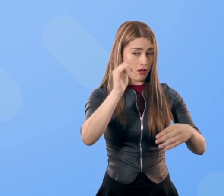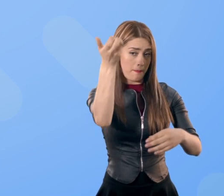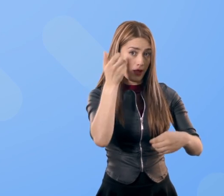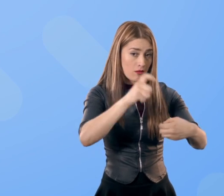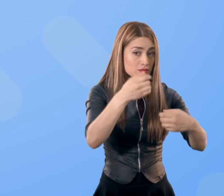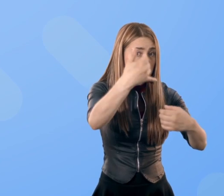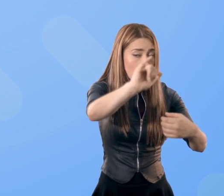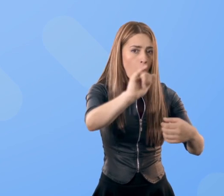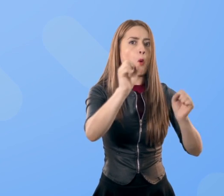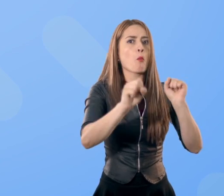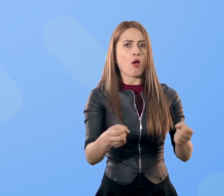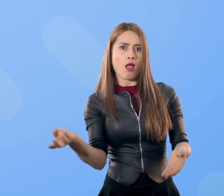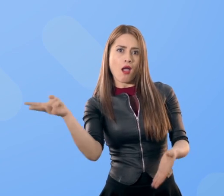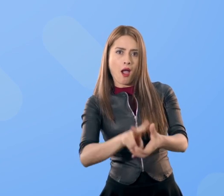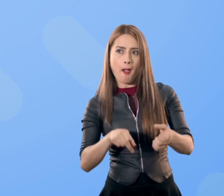cual pertenezcan,